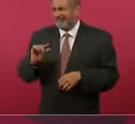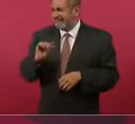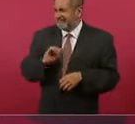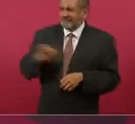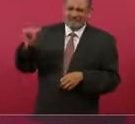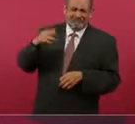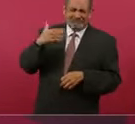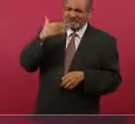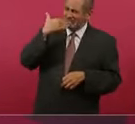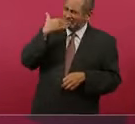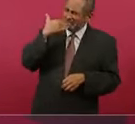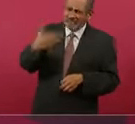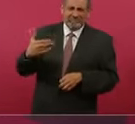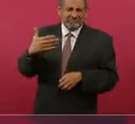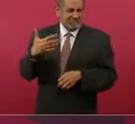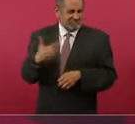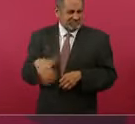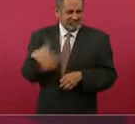excepcional,